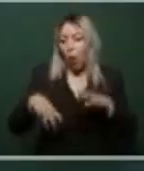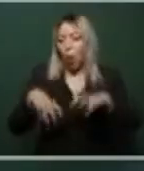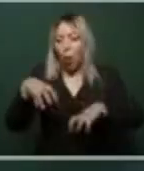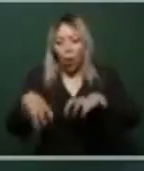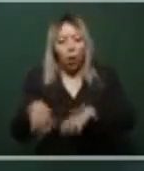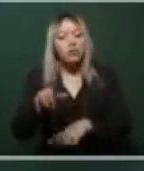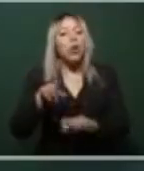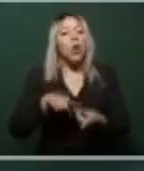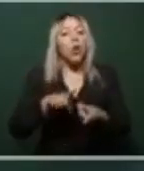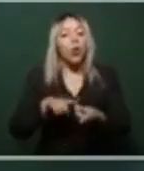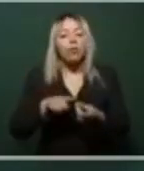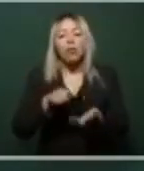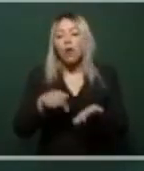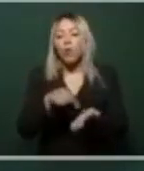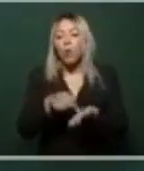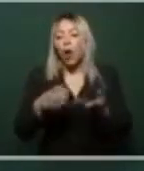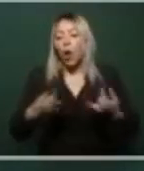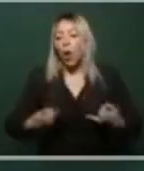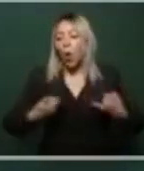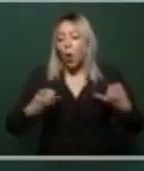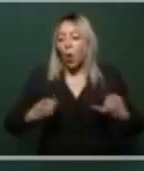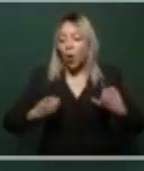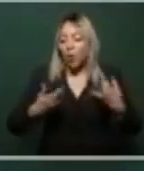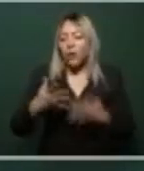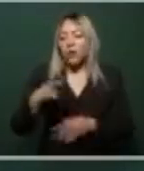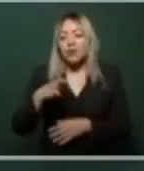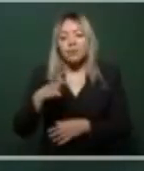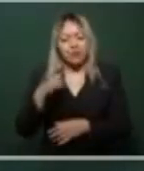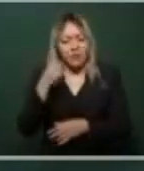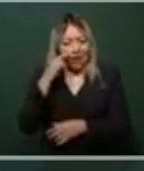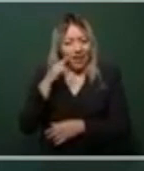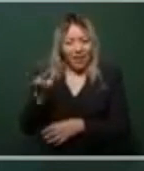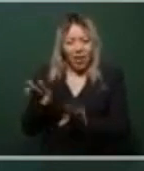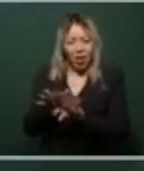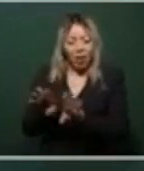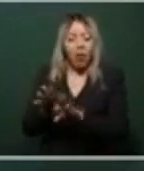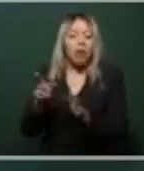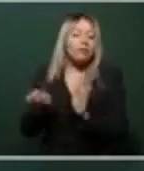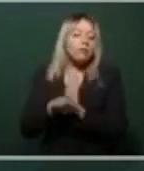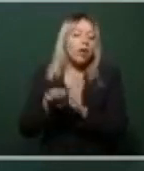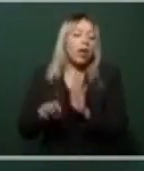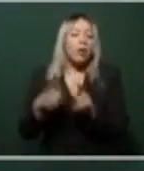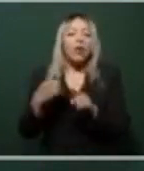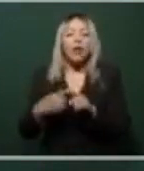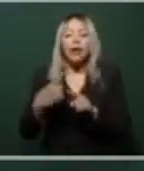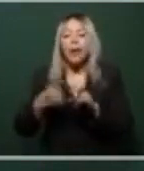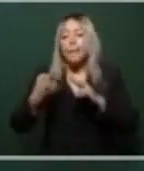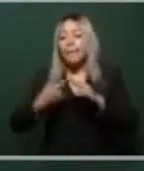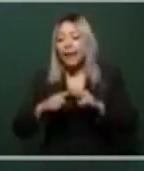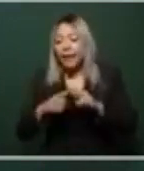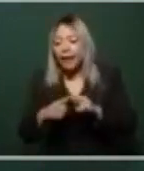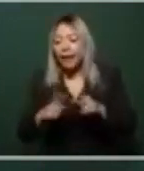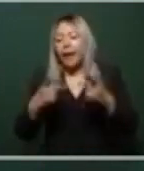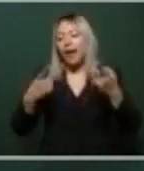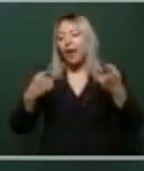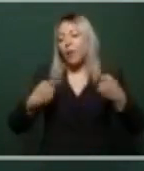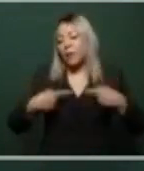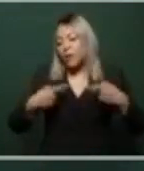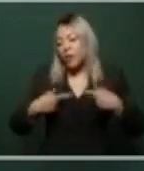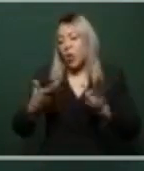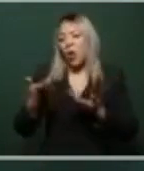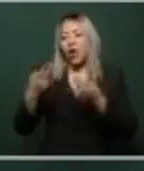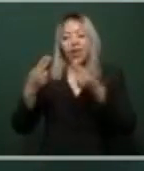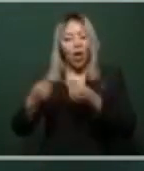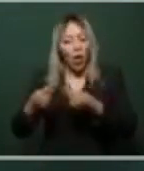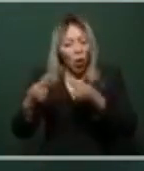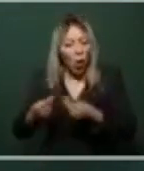ver qué maestro mecánico, qué maestro electricista, qué comerciante,